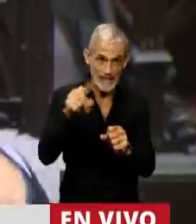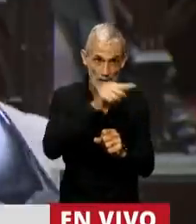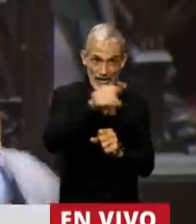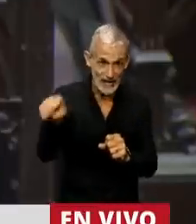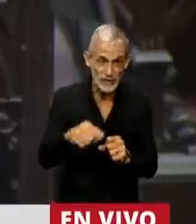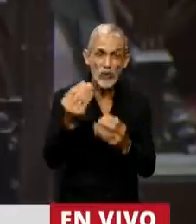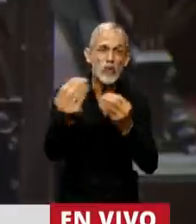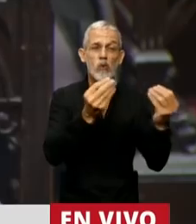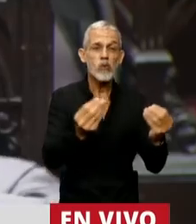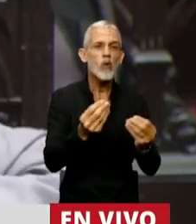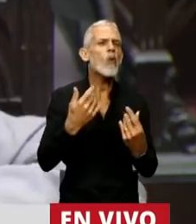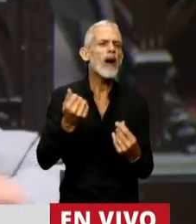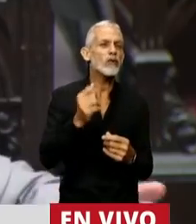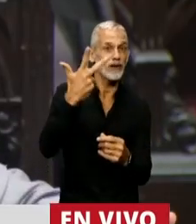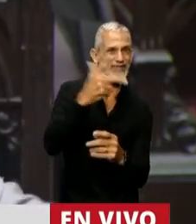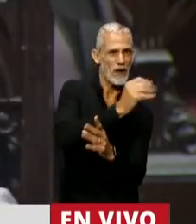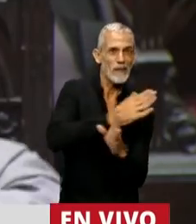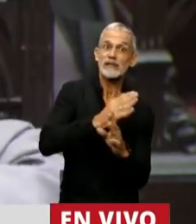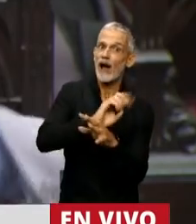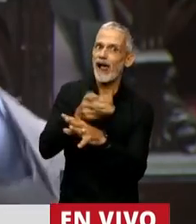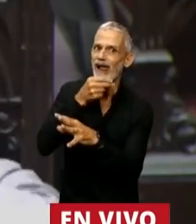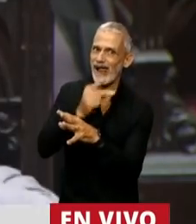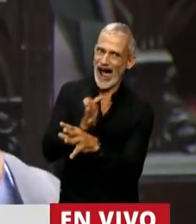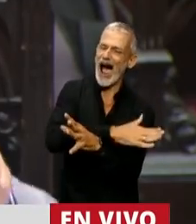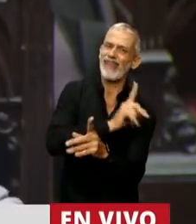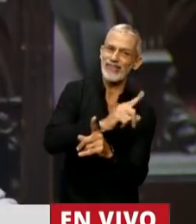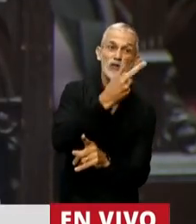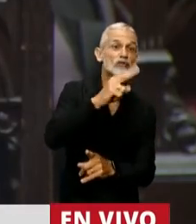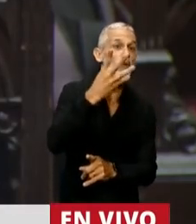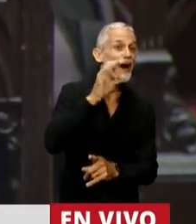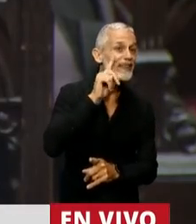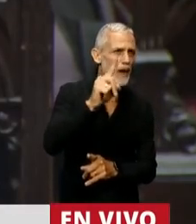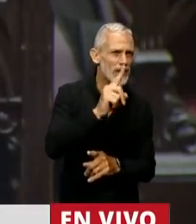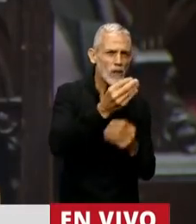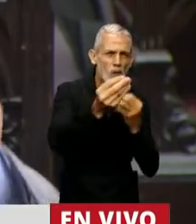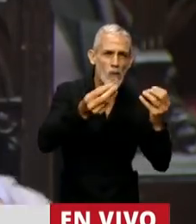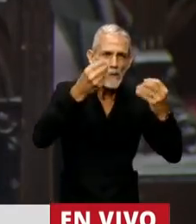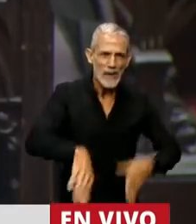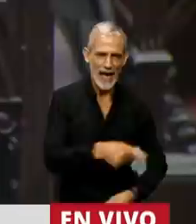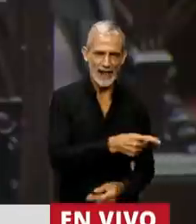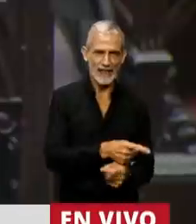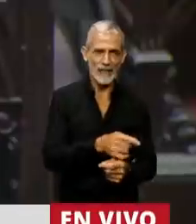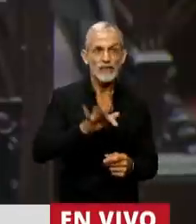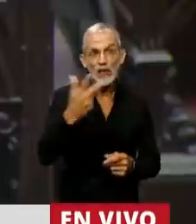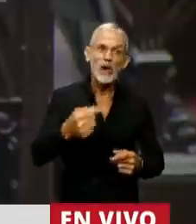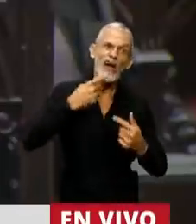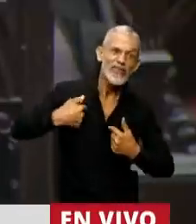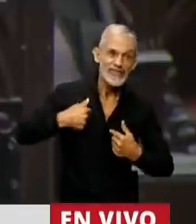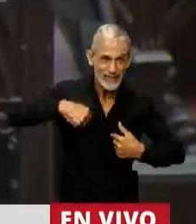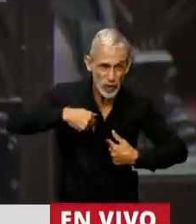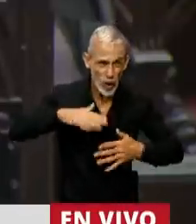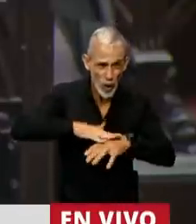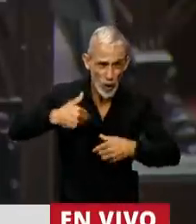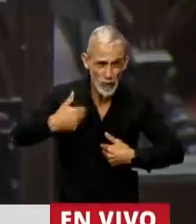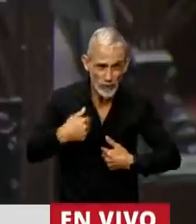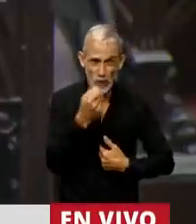240.000 de los cuales en el primer trimestre, sin pandemia, 240.000. Y nos dicen de que aumentamos la pobreza, nosotros